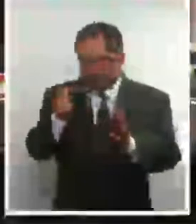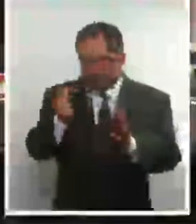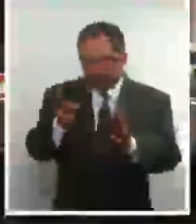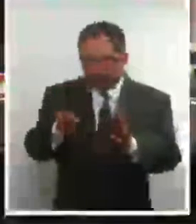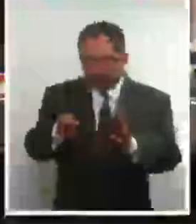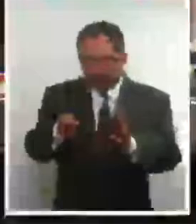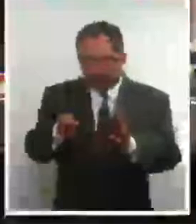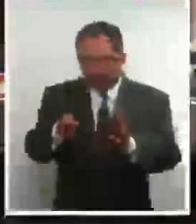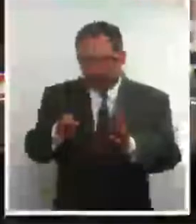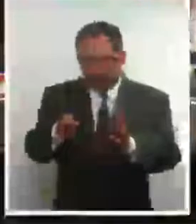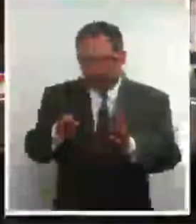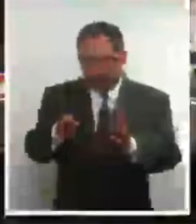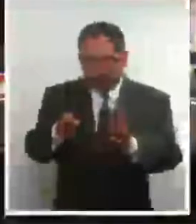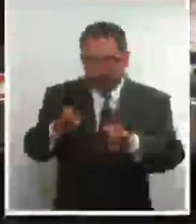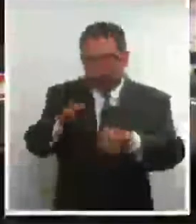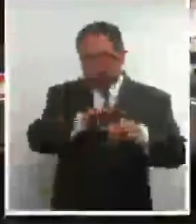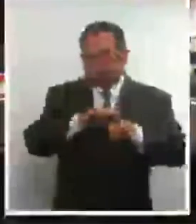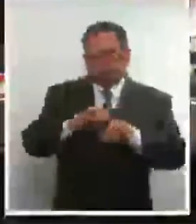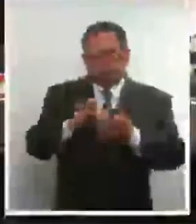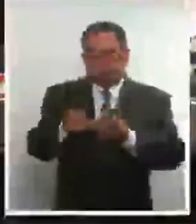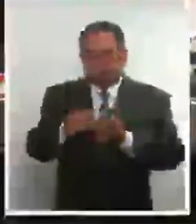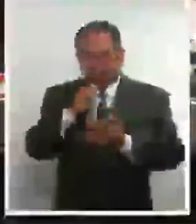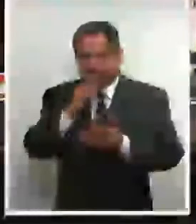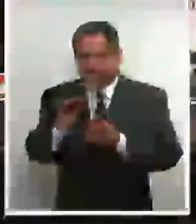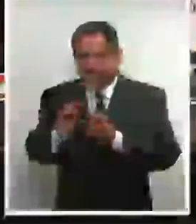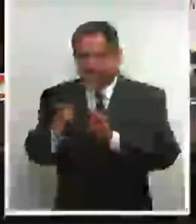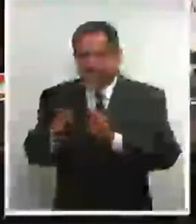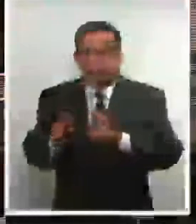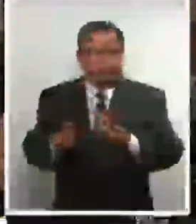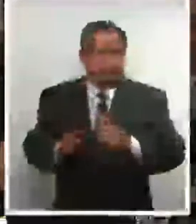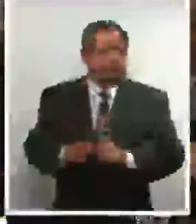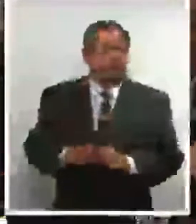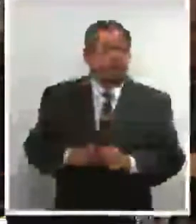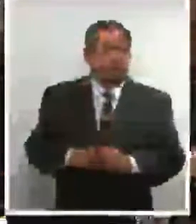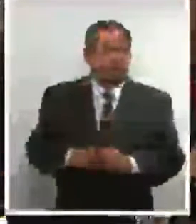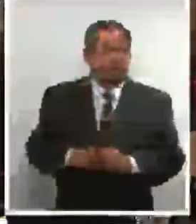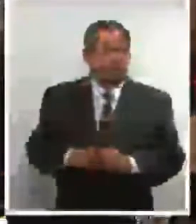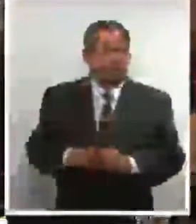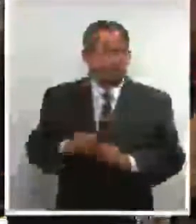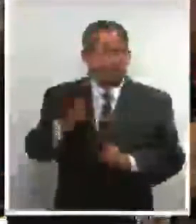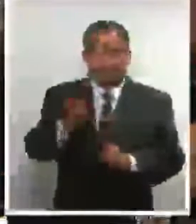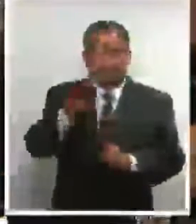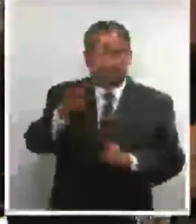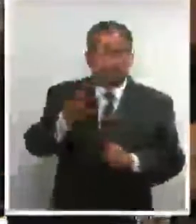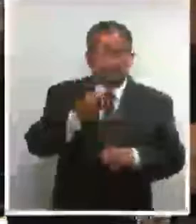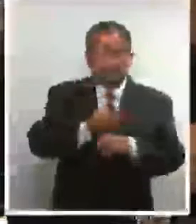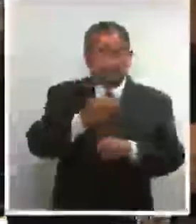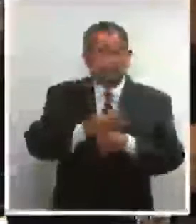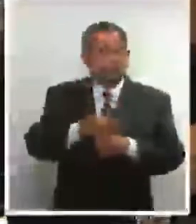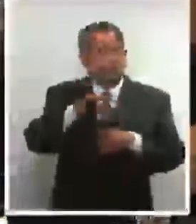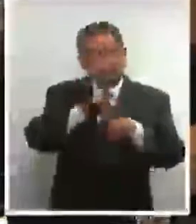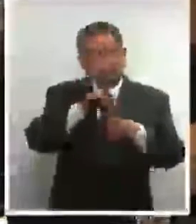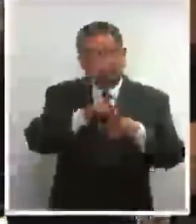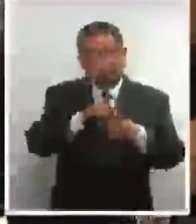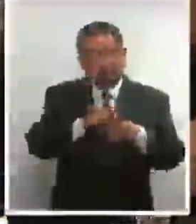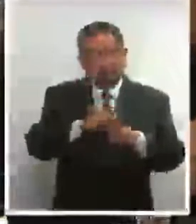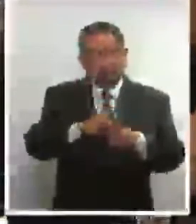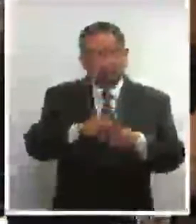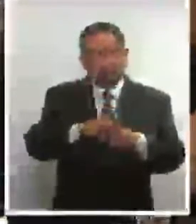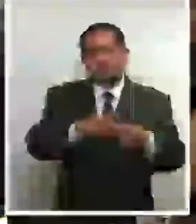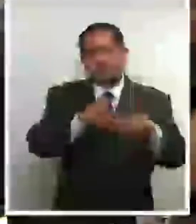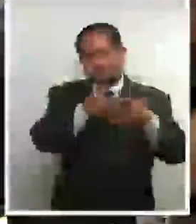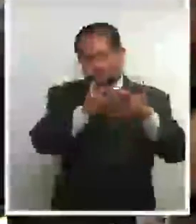necesario por someterlo a votación. Motivo por el cual vamos a recoger la votación en